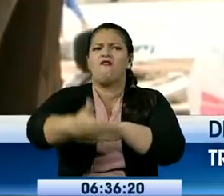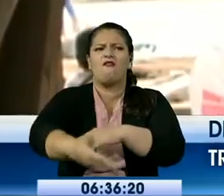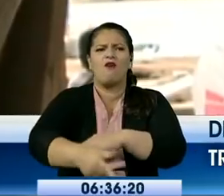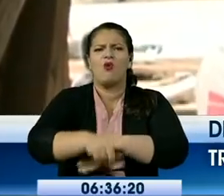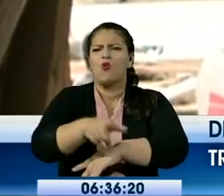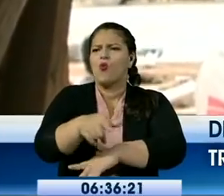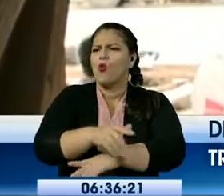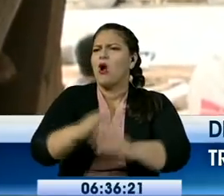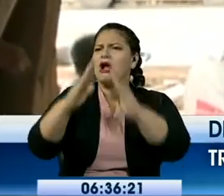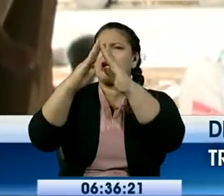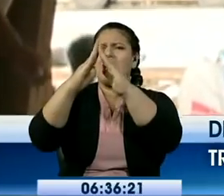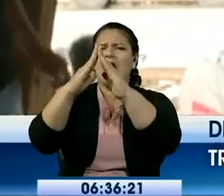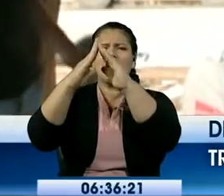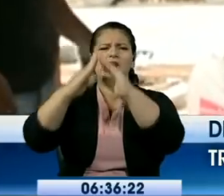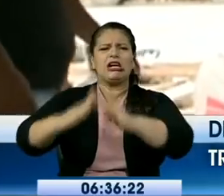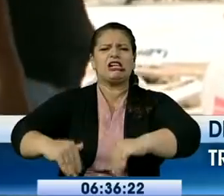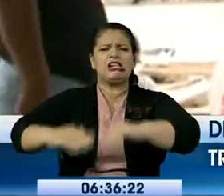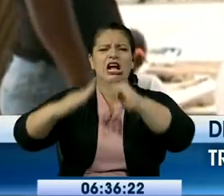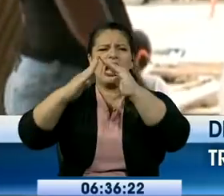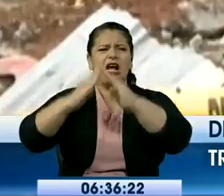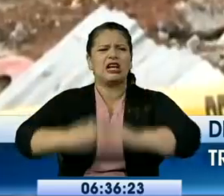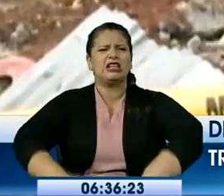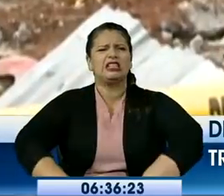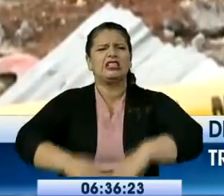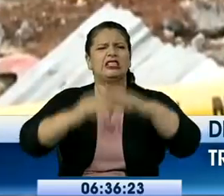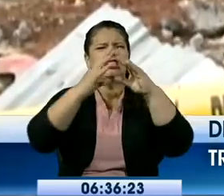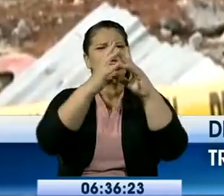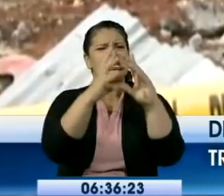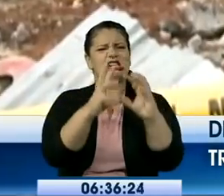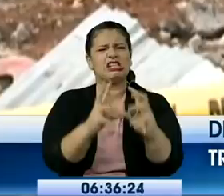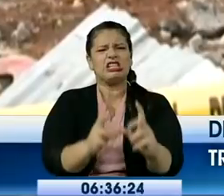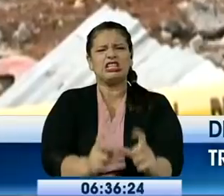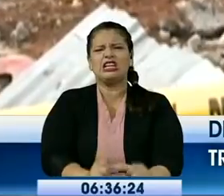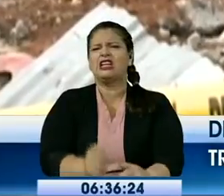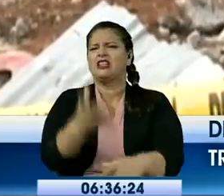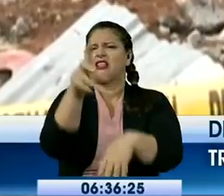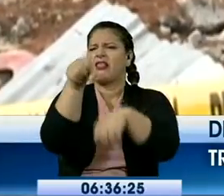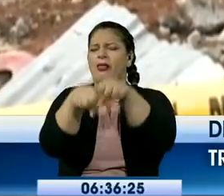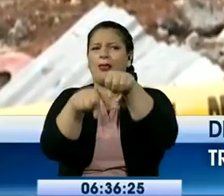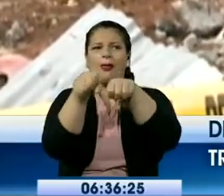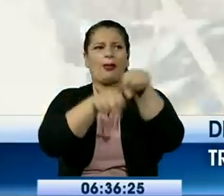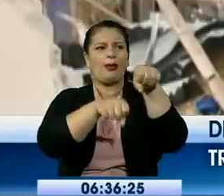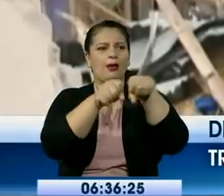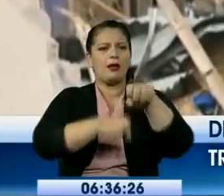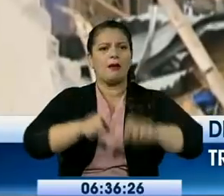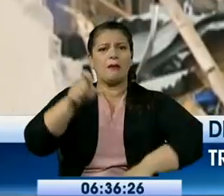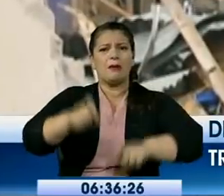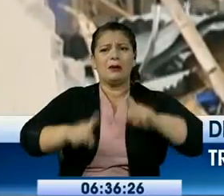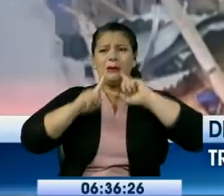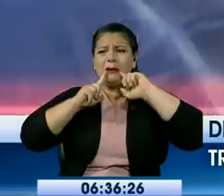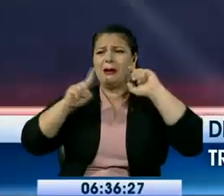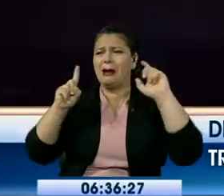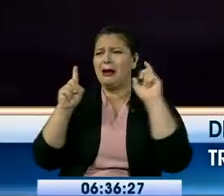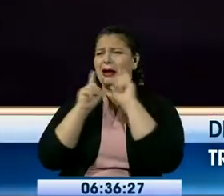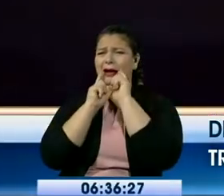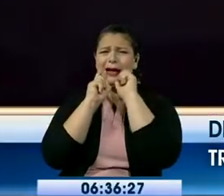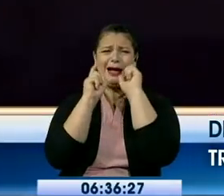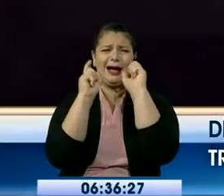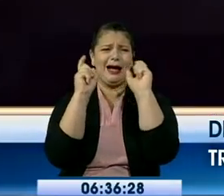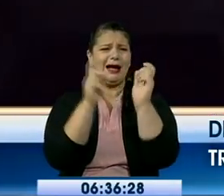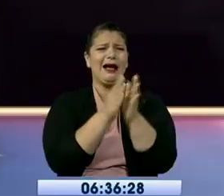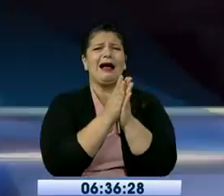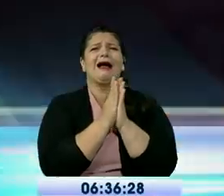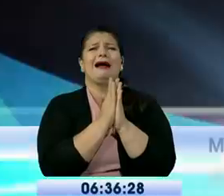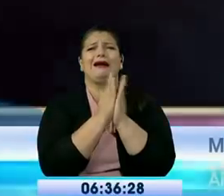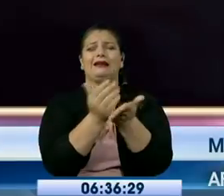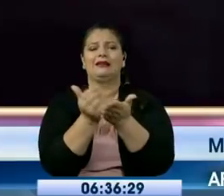escuchaban gritos de auxilio, llantos de dolor y observaban llamas al interior del cuartel policial. Estábamos dormidos. Cuando escuchamos fue el estruendo y mi